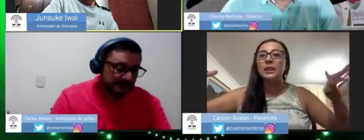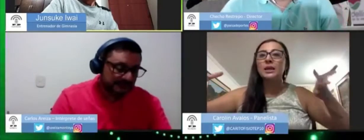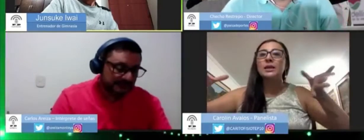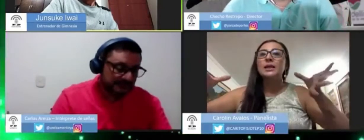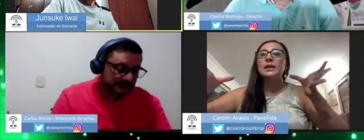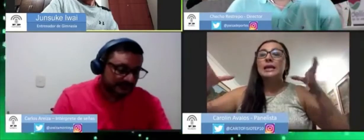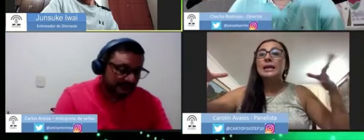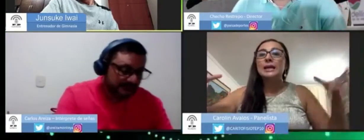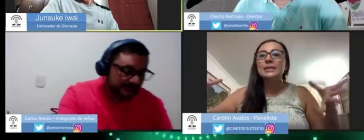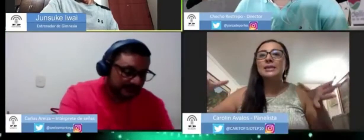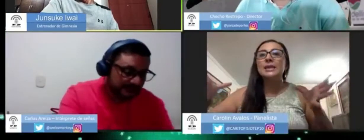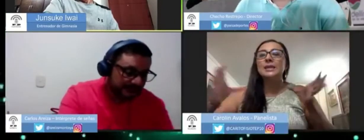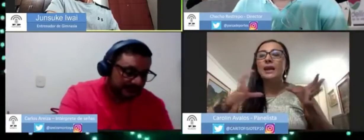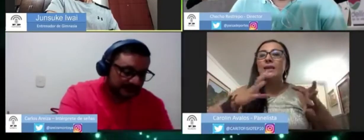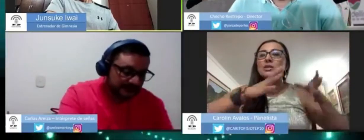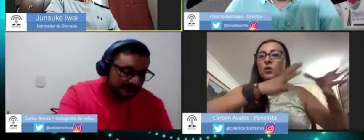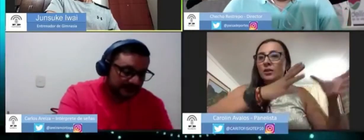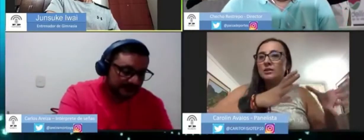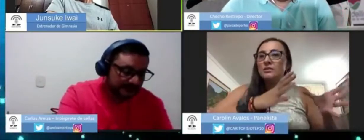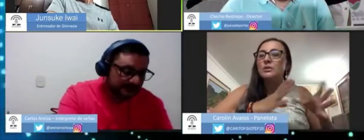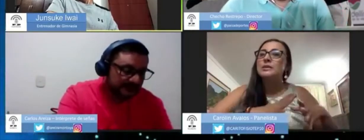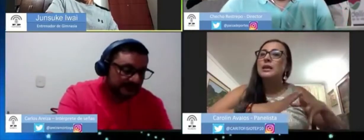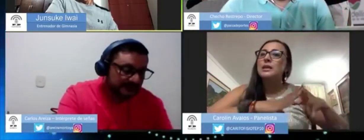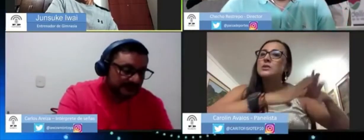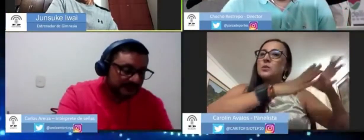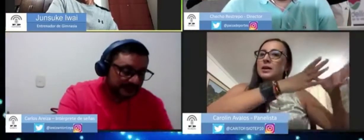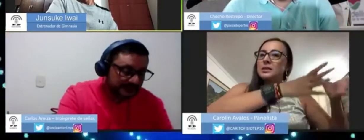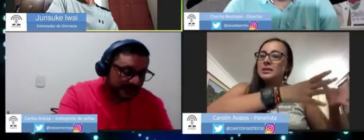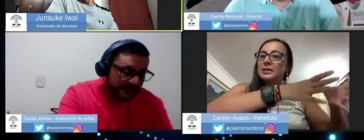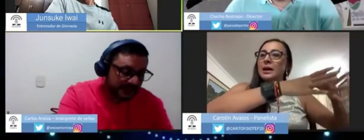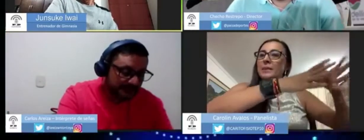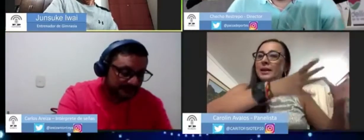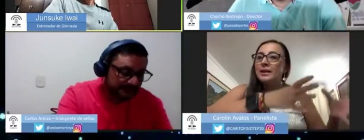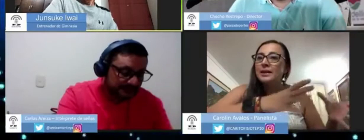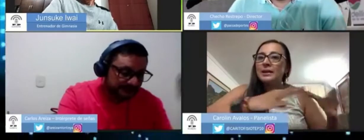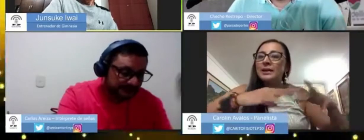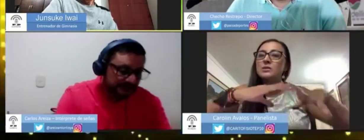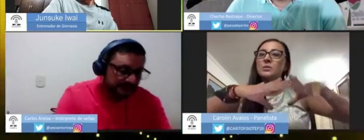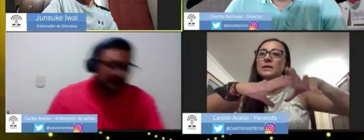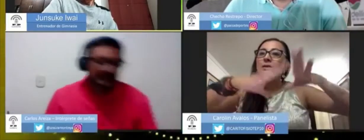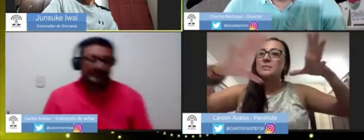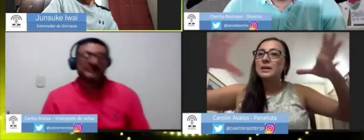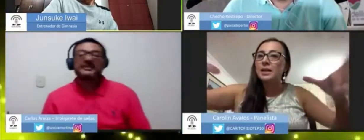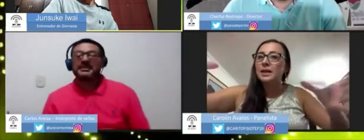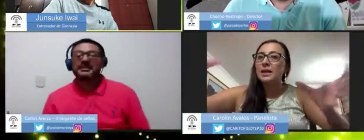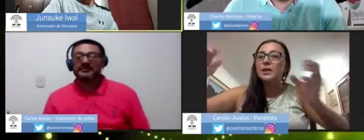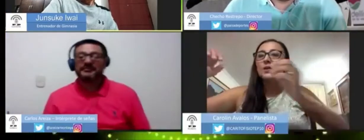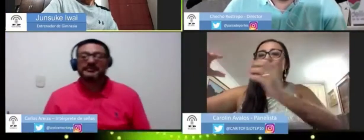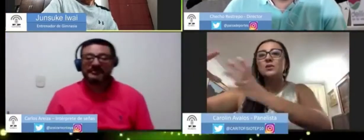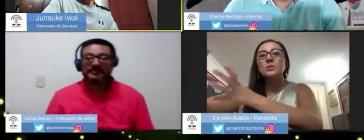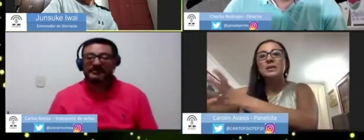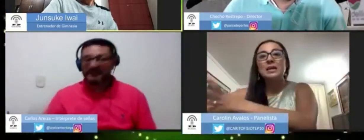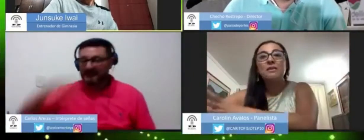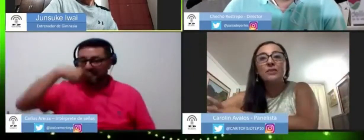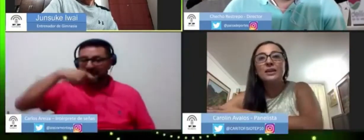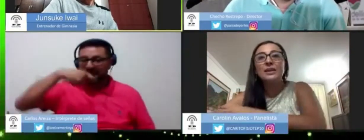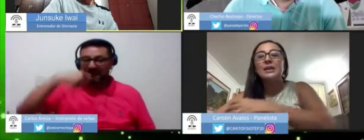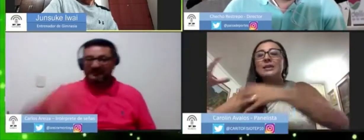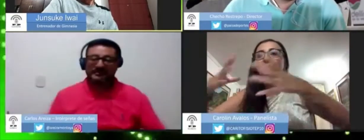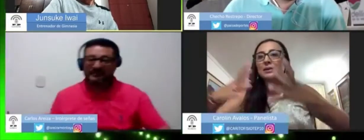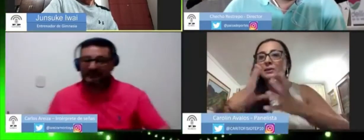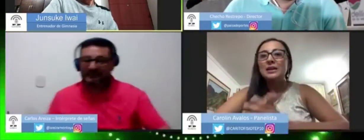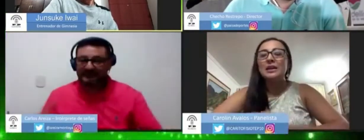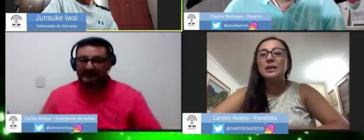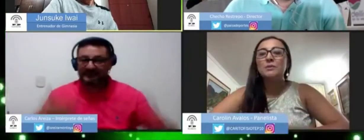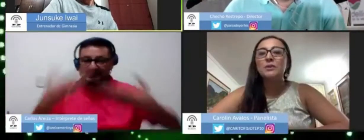restaurante gigante y tiene zonas. Entonces están las comidas de América, las comidas del Mediterráneo, las comidas de África, y